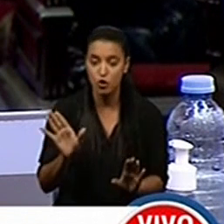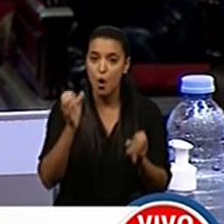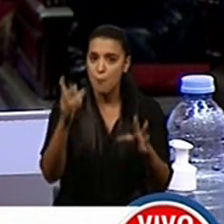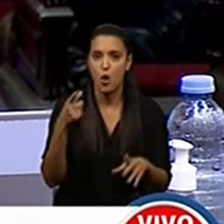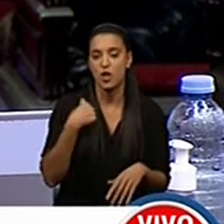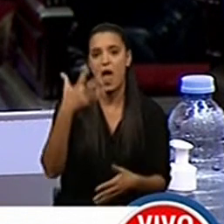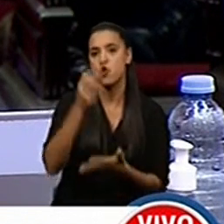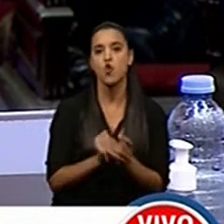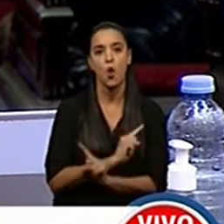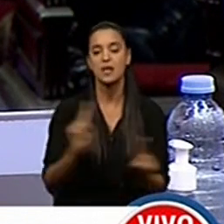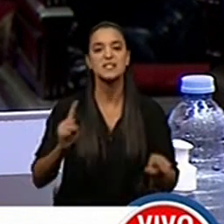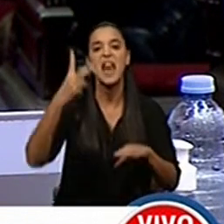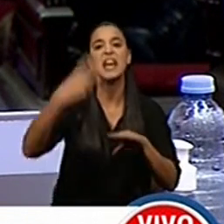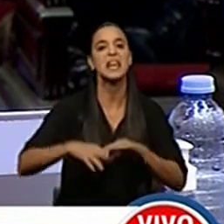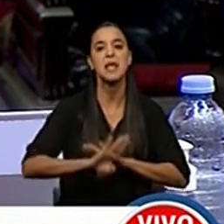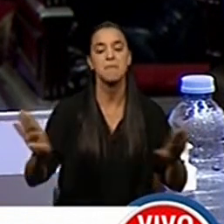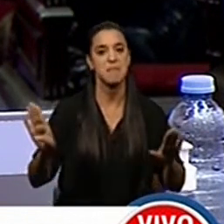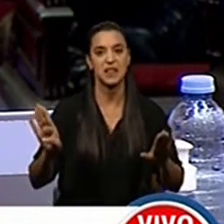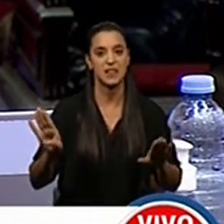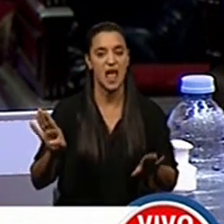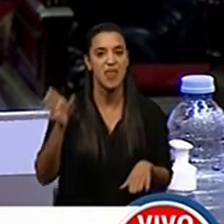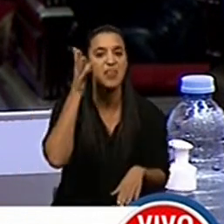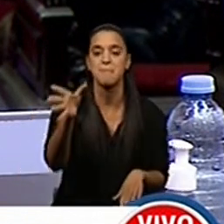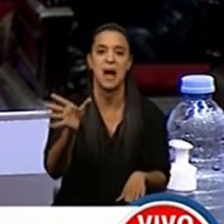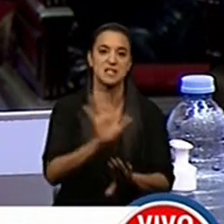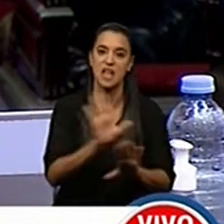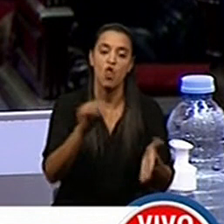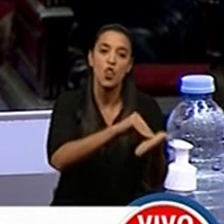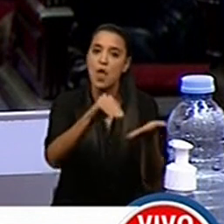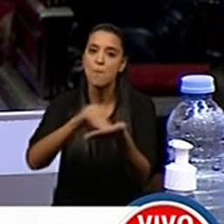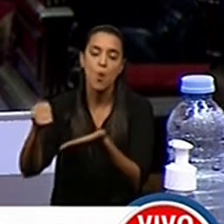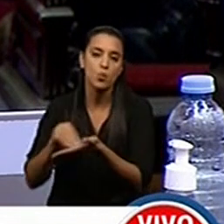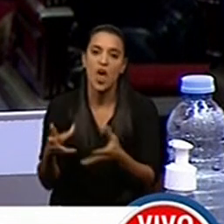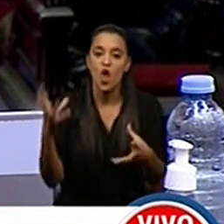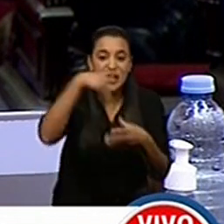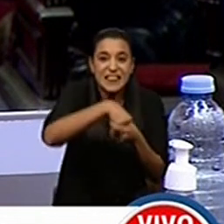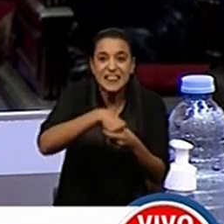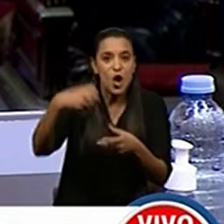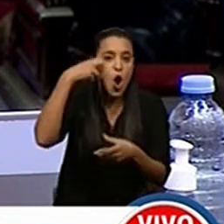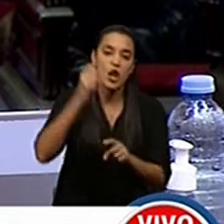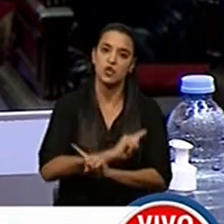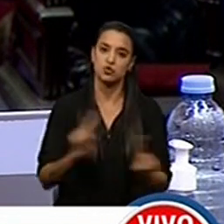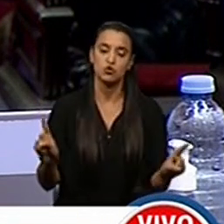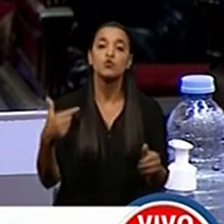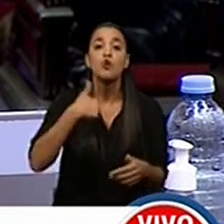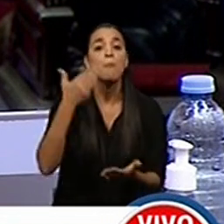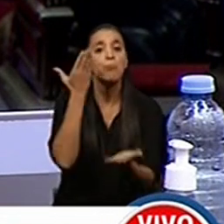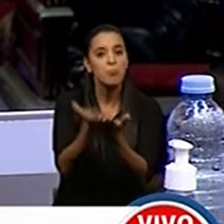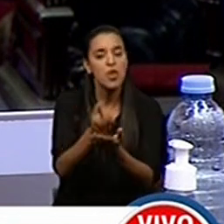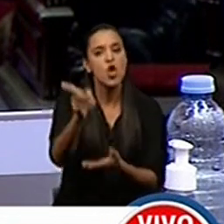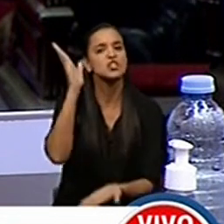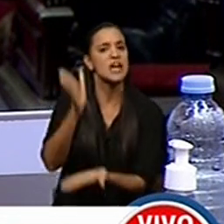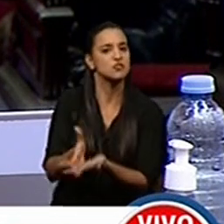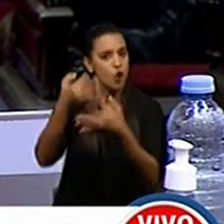es inaceptable. Es un límite que nunca se ha cruzado entre diputados al interno del Congreso. Así que pido que tenga la